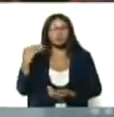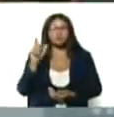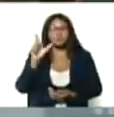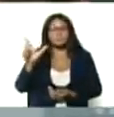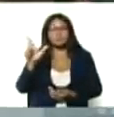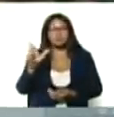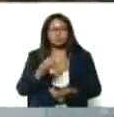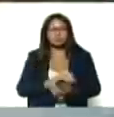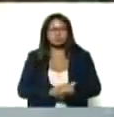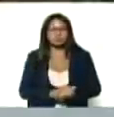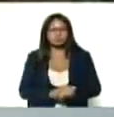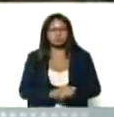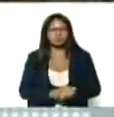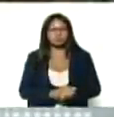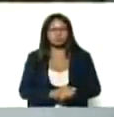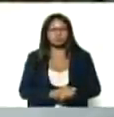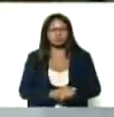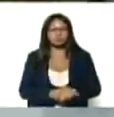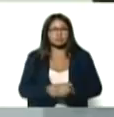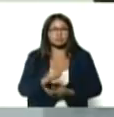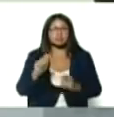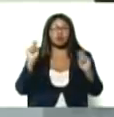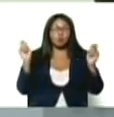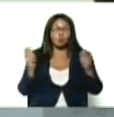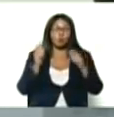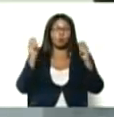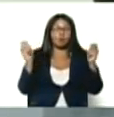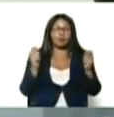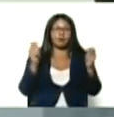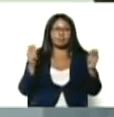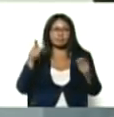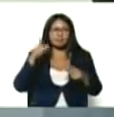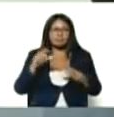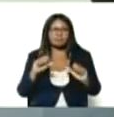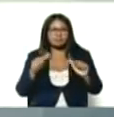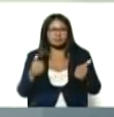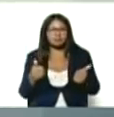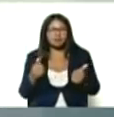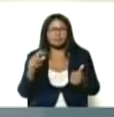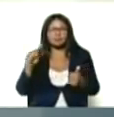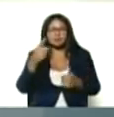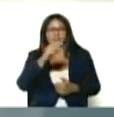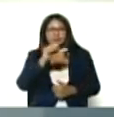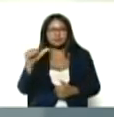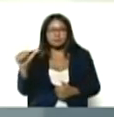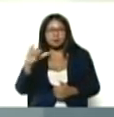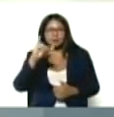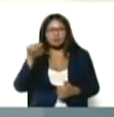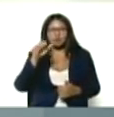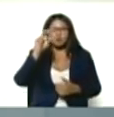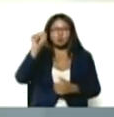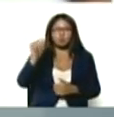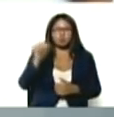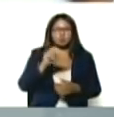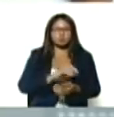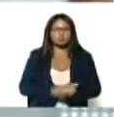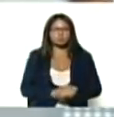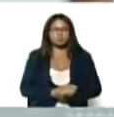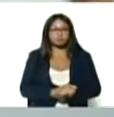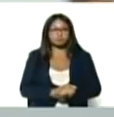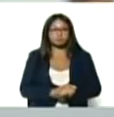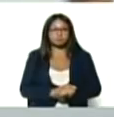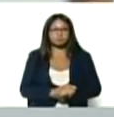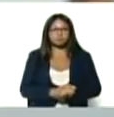JPSUV. Esta jornada debe empezar en la primera semana de junio y